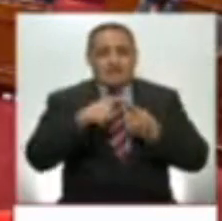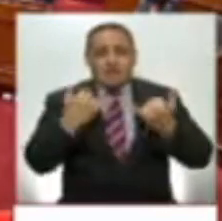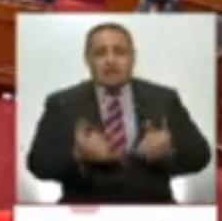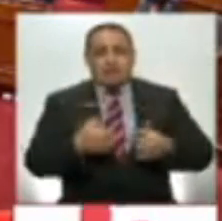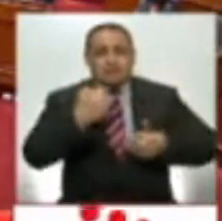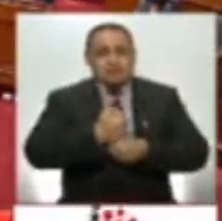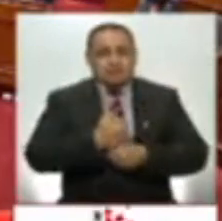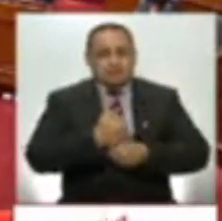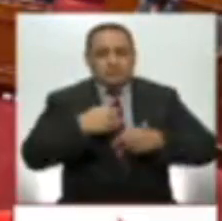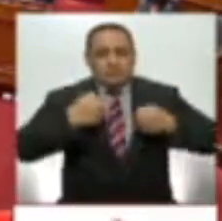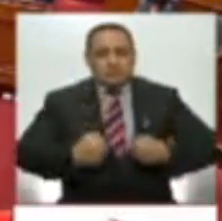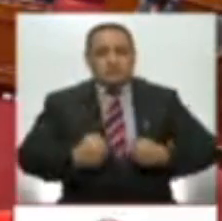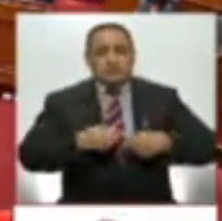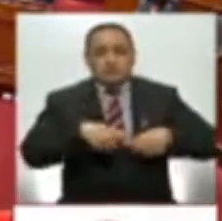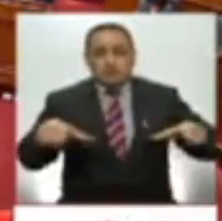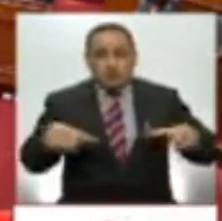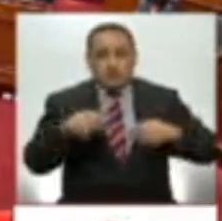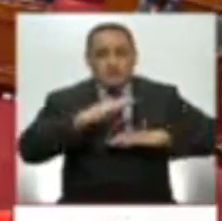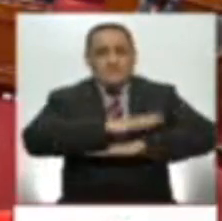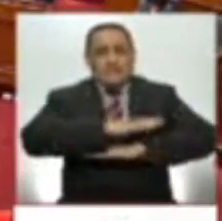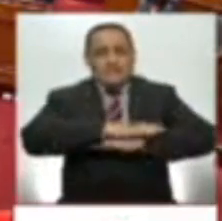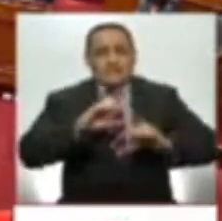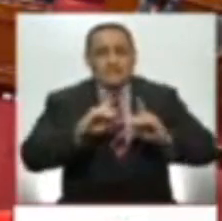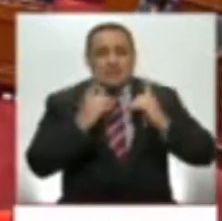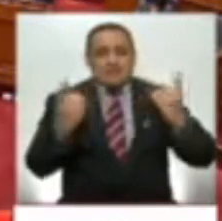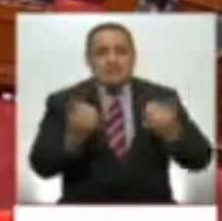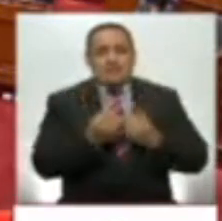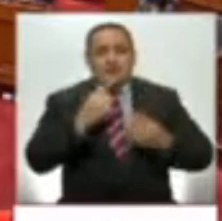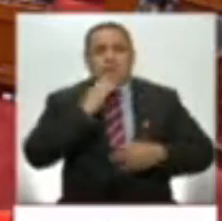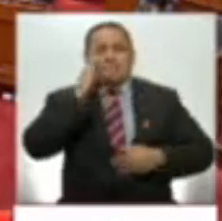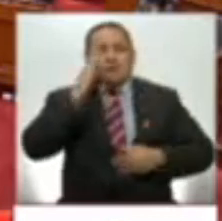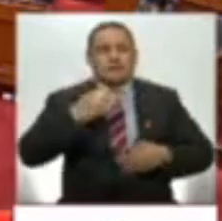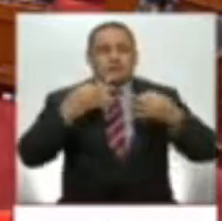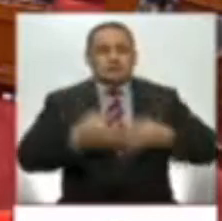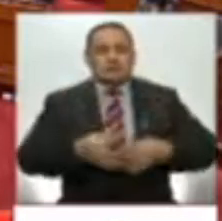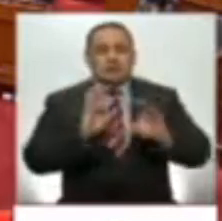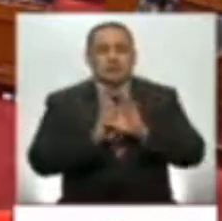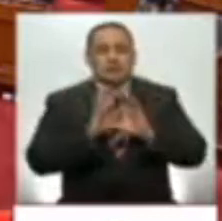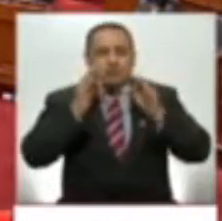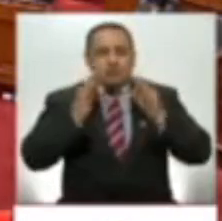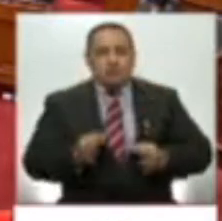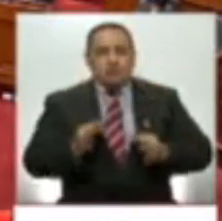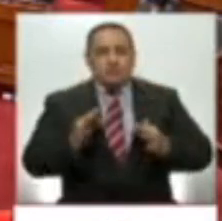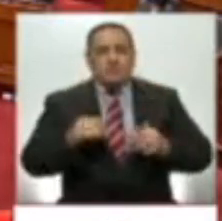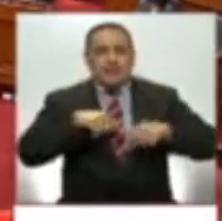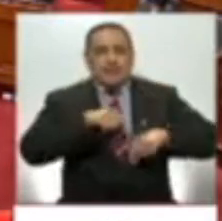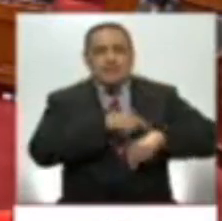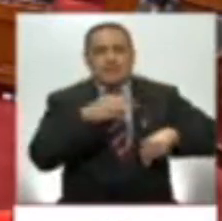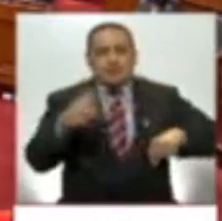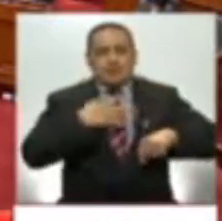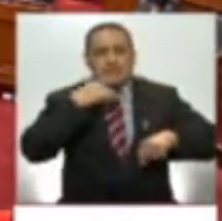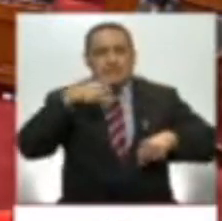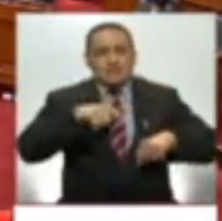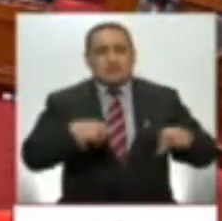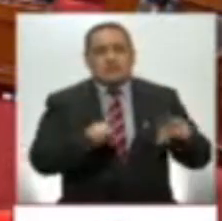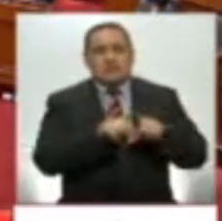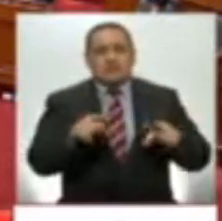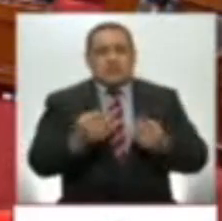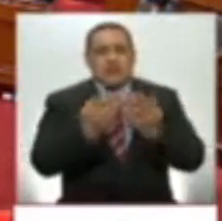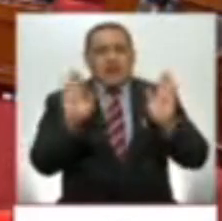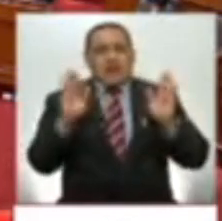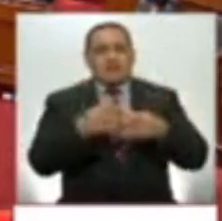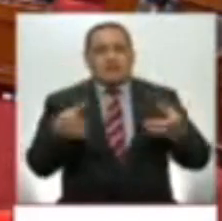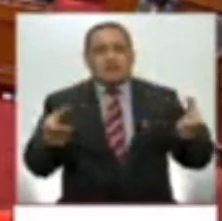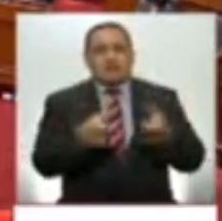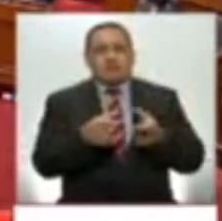de instalación de la Junta, el presidente del Congreso declara constituido el Congreso para el periodo parlamentario correspondiente y levanta la sesión